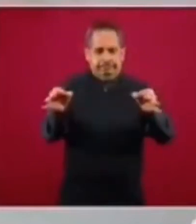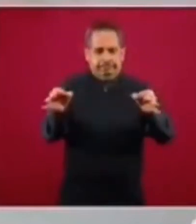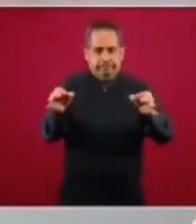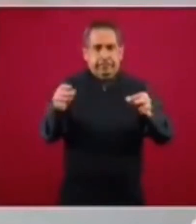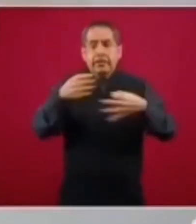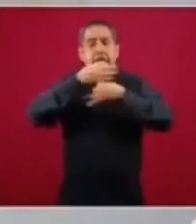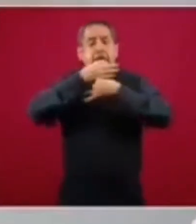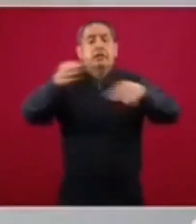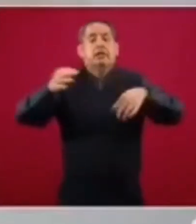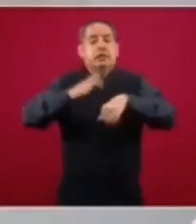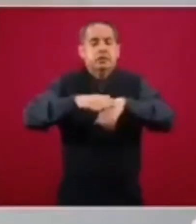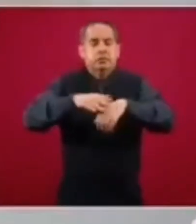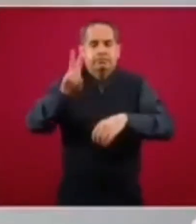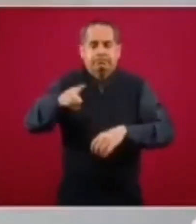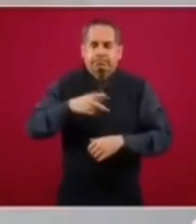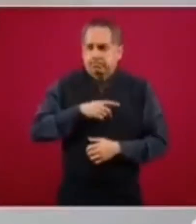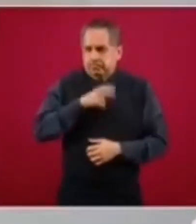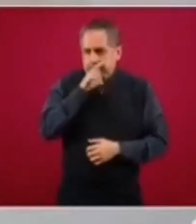el mensaje es